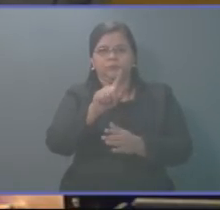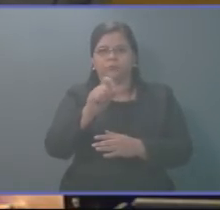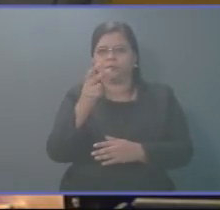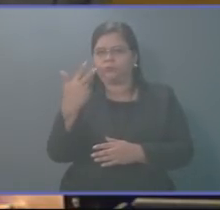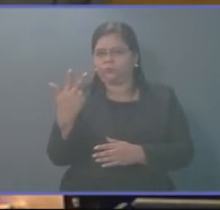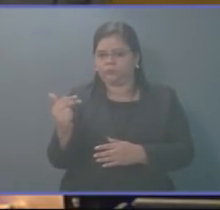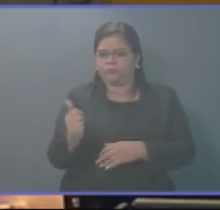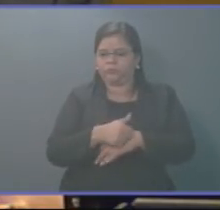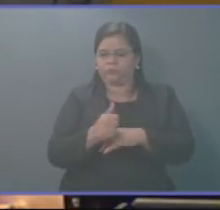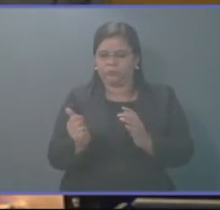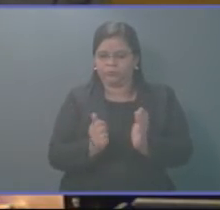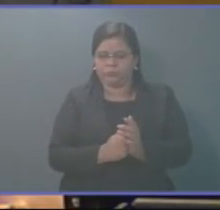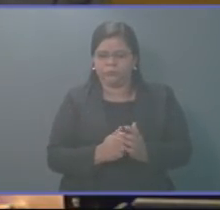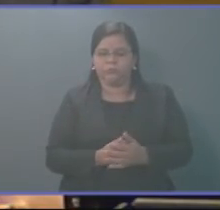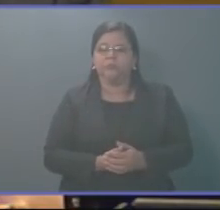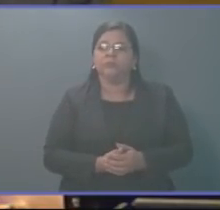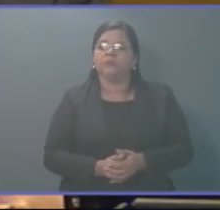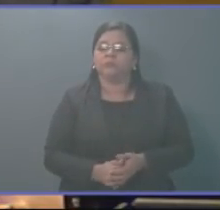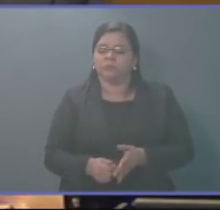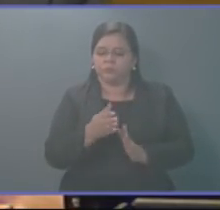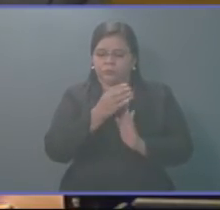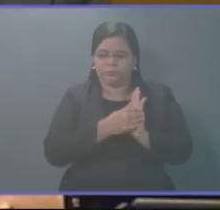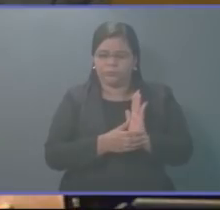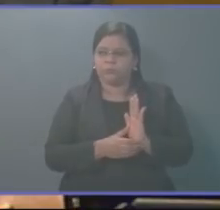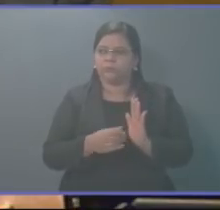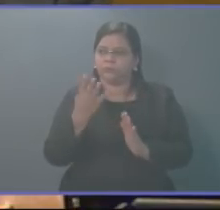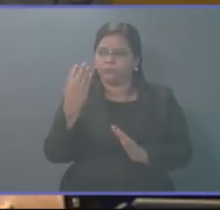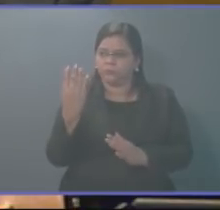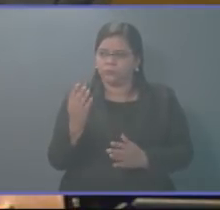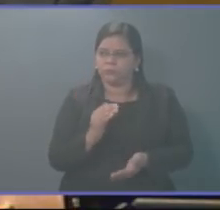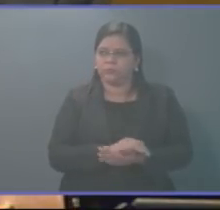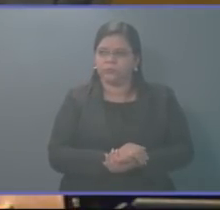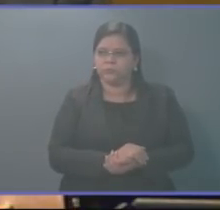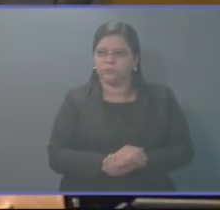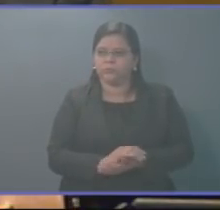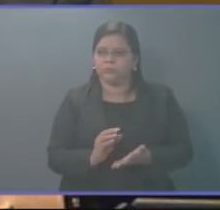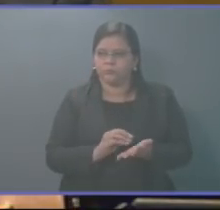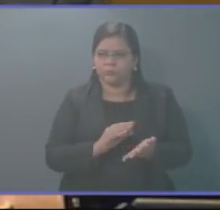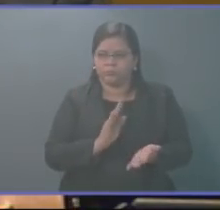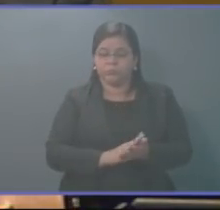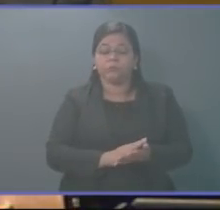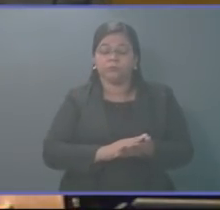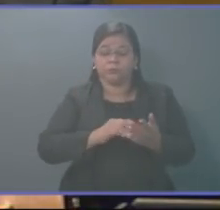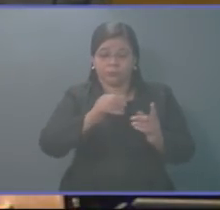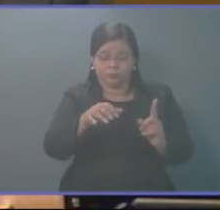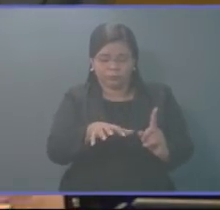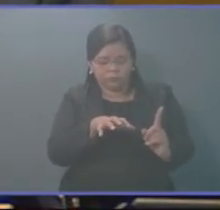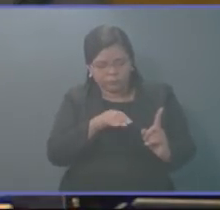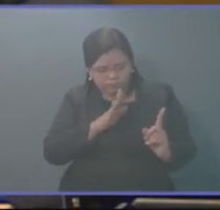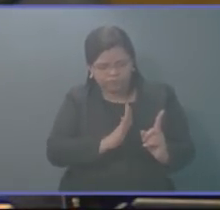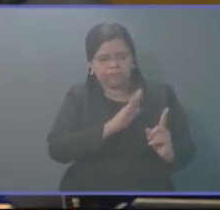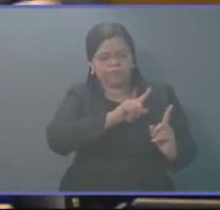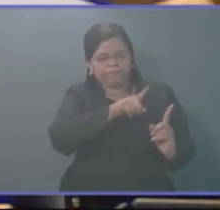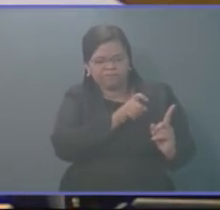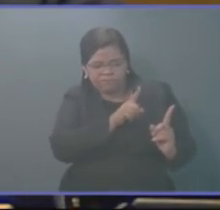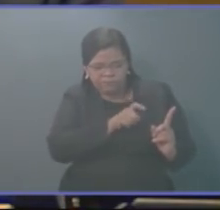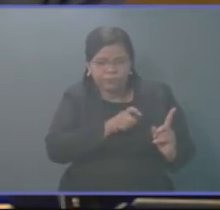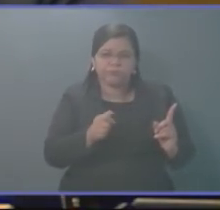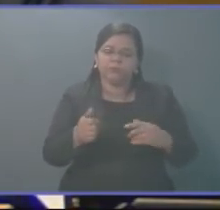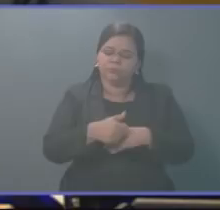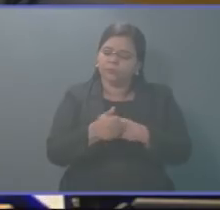Reglamento Interior de la Asamblea Legislativa, en su capítulo 14, establece que la interpelación tiene por objeto que la